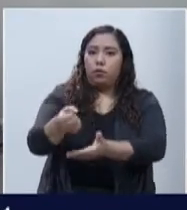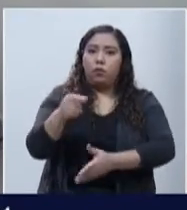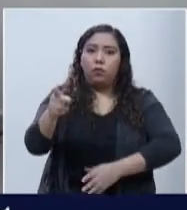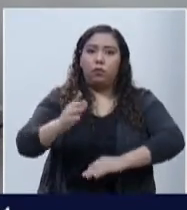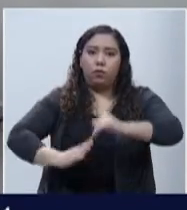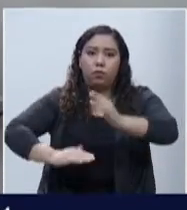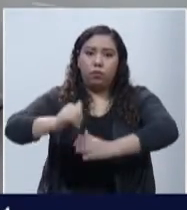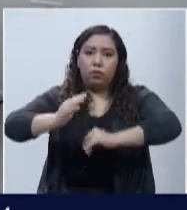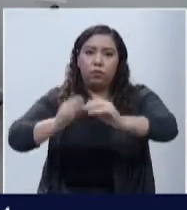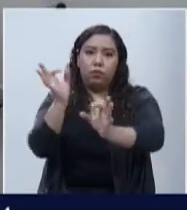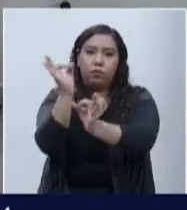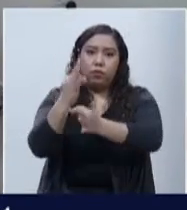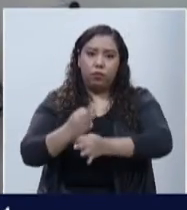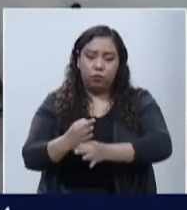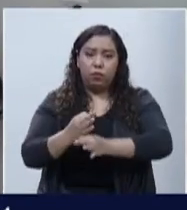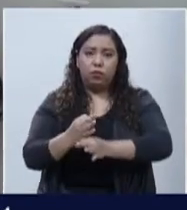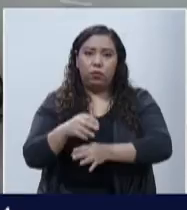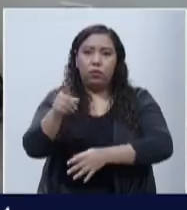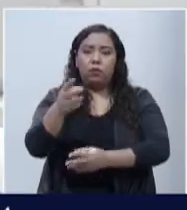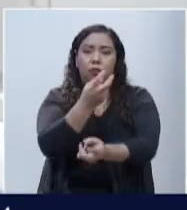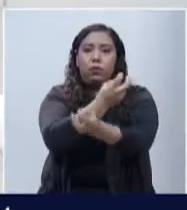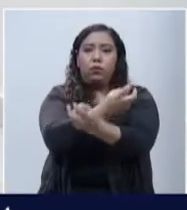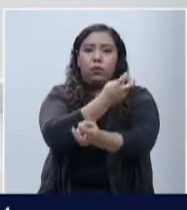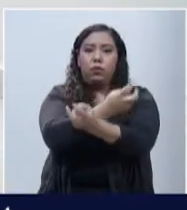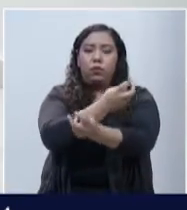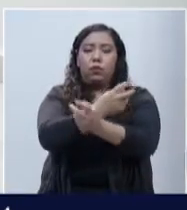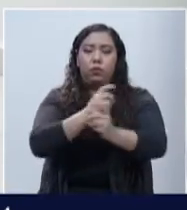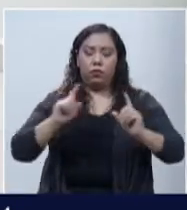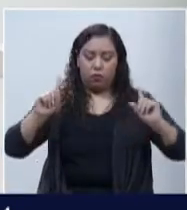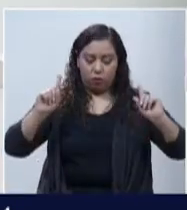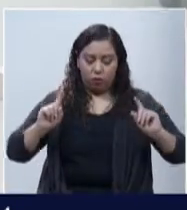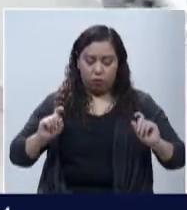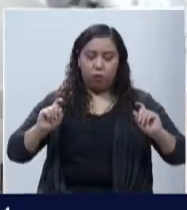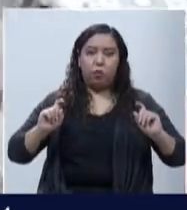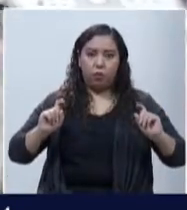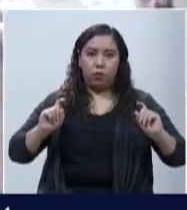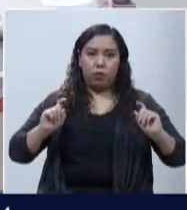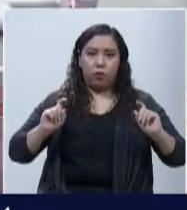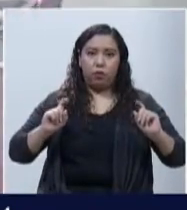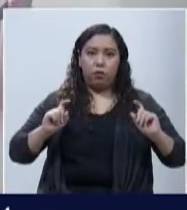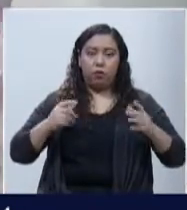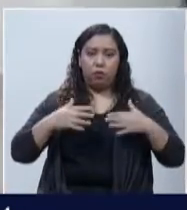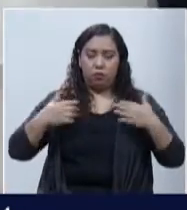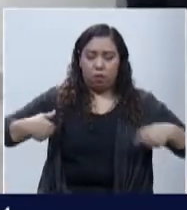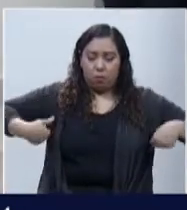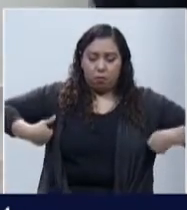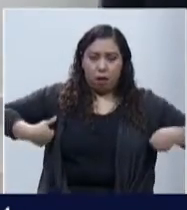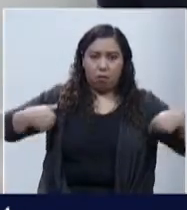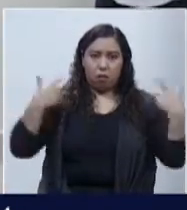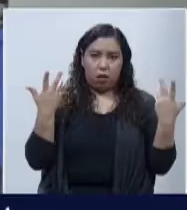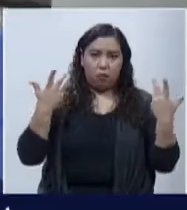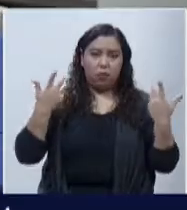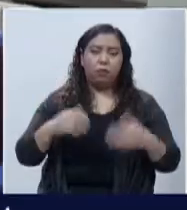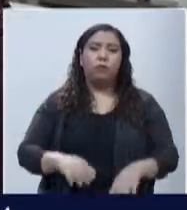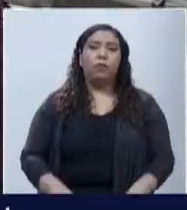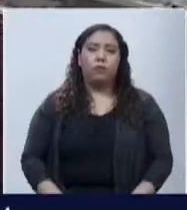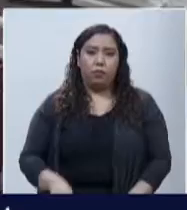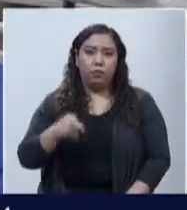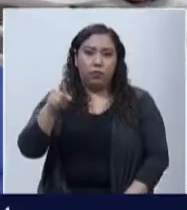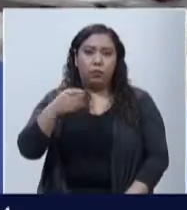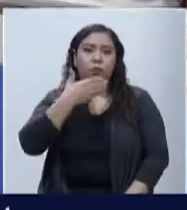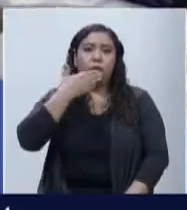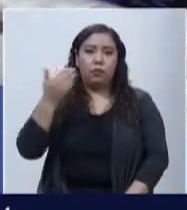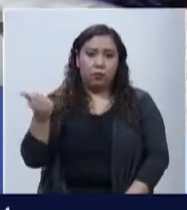imagen de ultrasonidos y rayos x del hospital general del sur con el objetivo de ofrecer a la población mejores servicios de